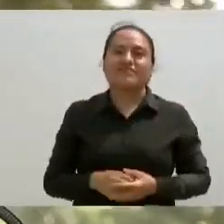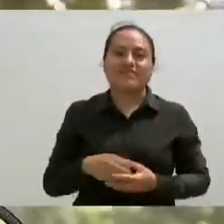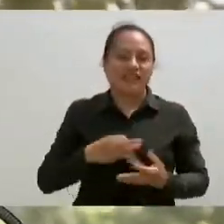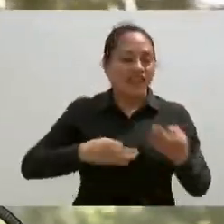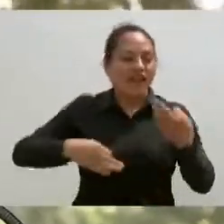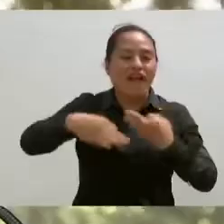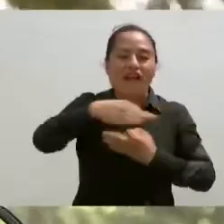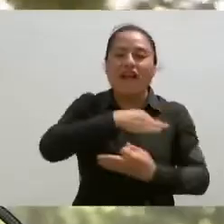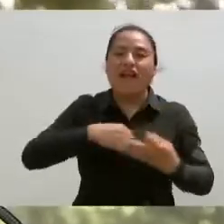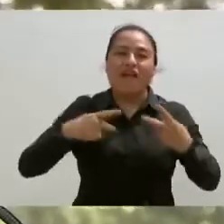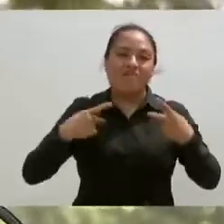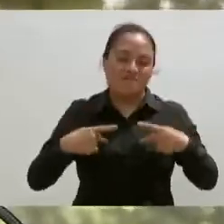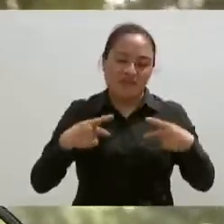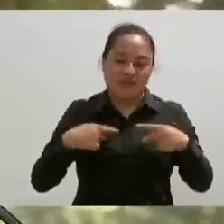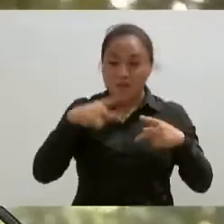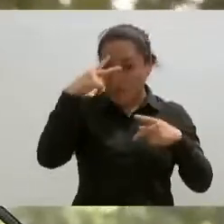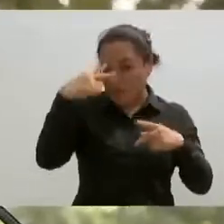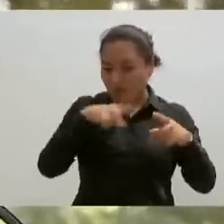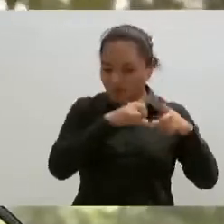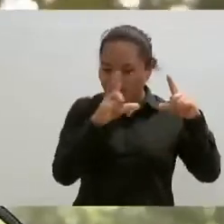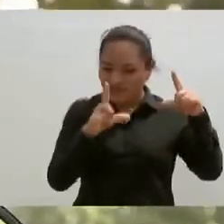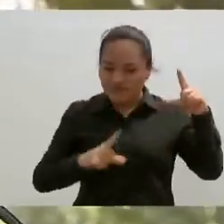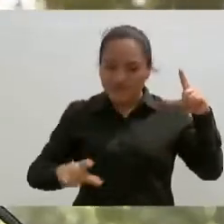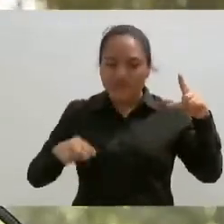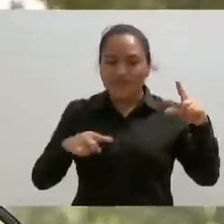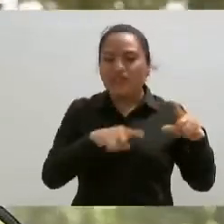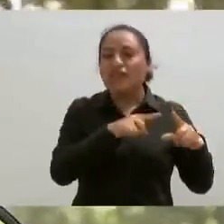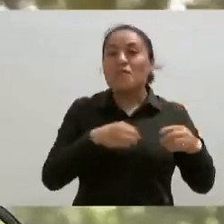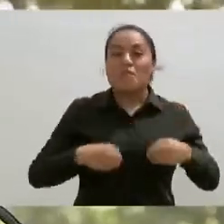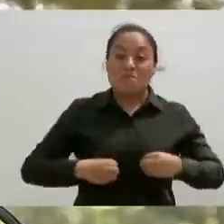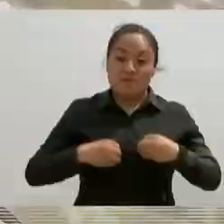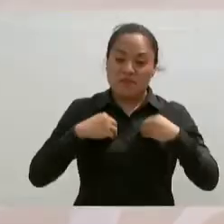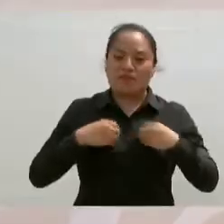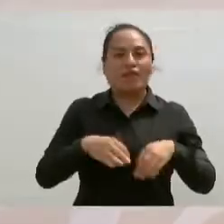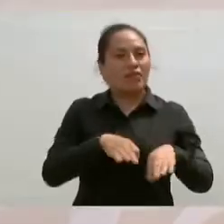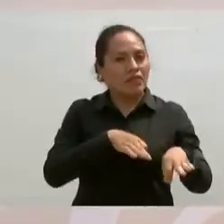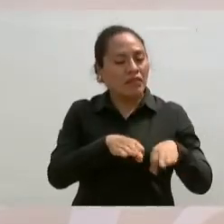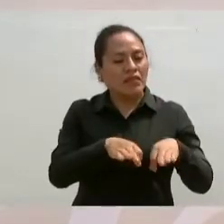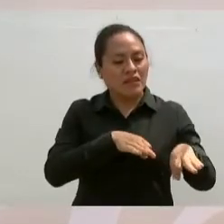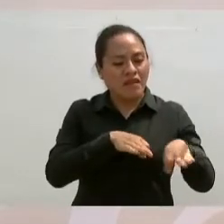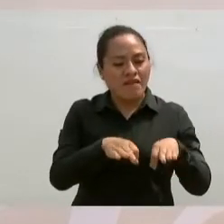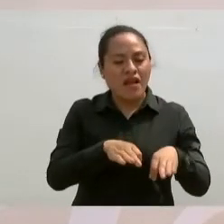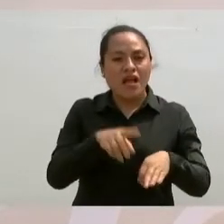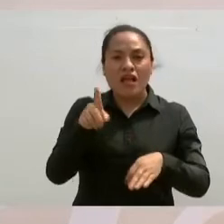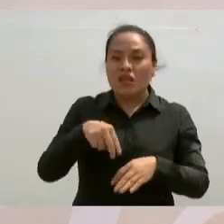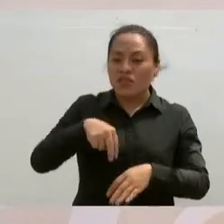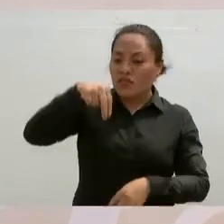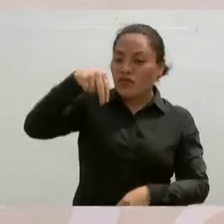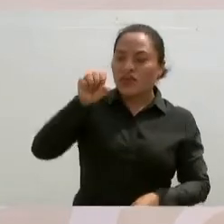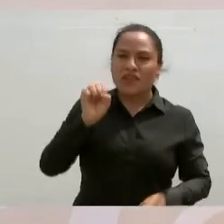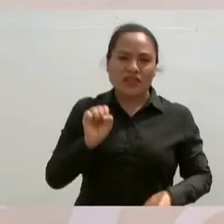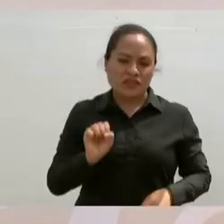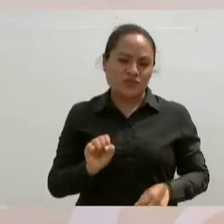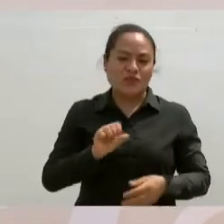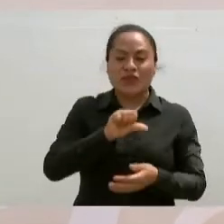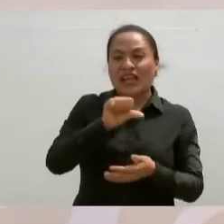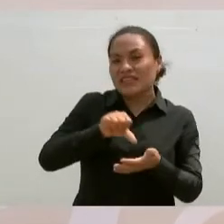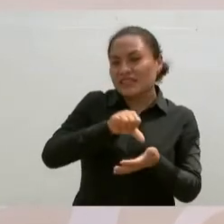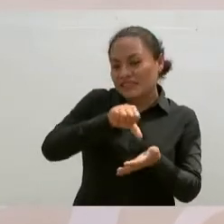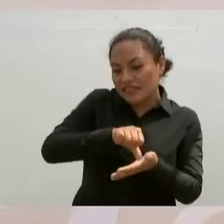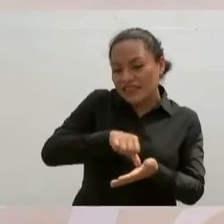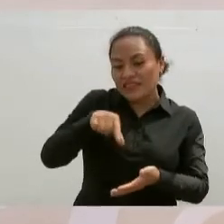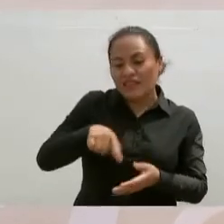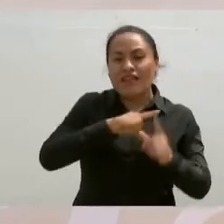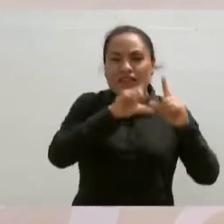todos los mexicanos, a los que viven, trabajan en el norte, en el centro del país.